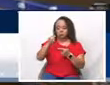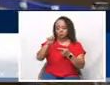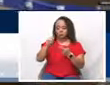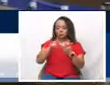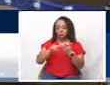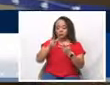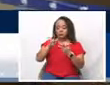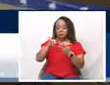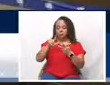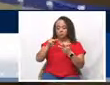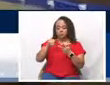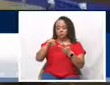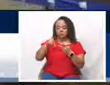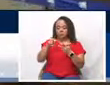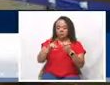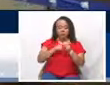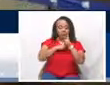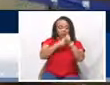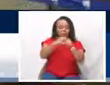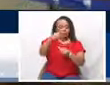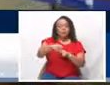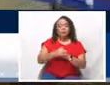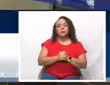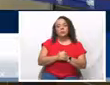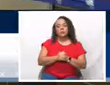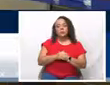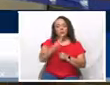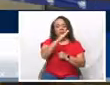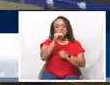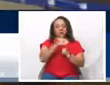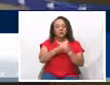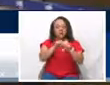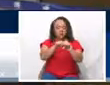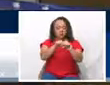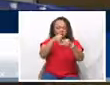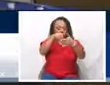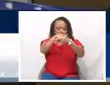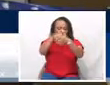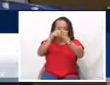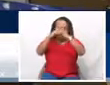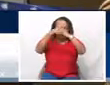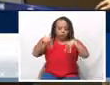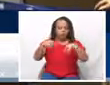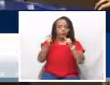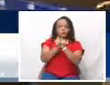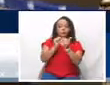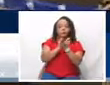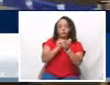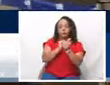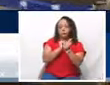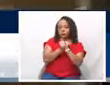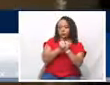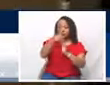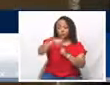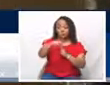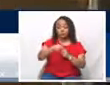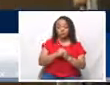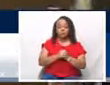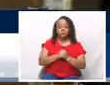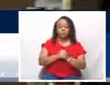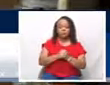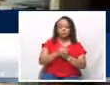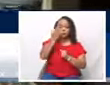primeras mujeres que corrieron aquí. Y que rompieron barreras, ¿verdad?, con esto del atletismo. Sí, hoy